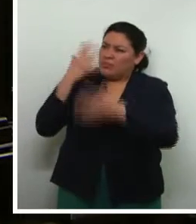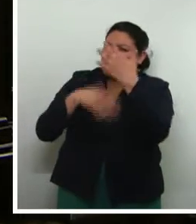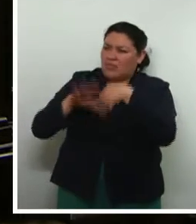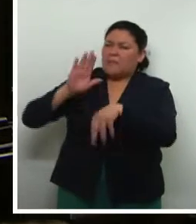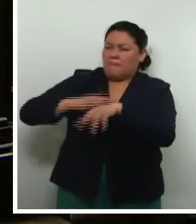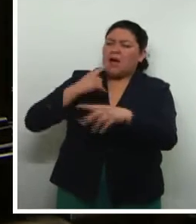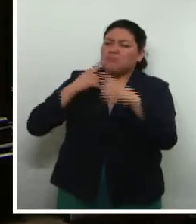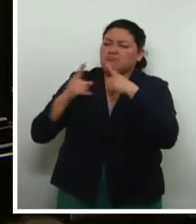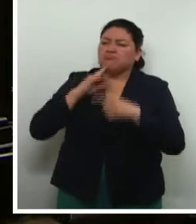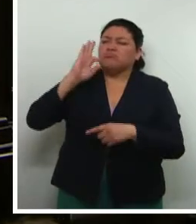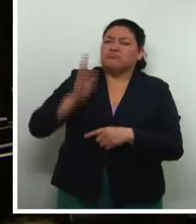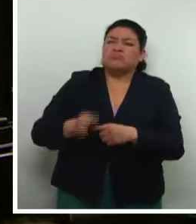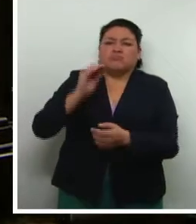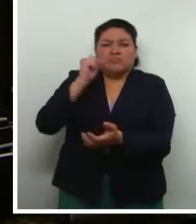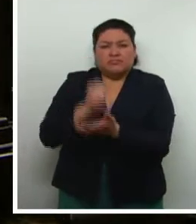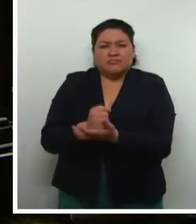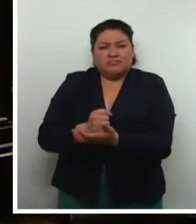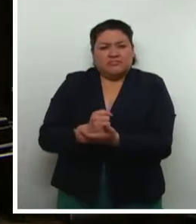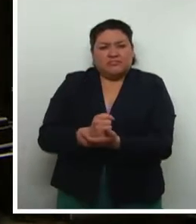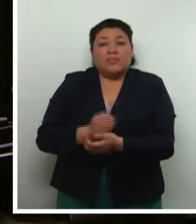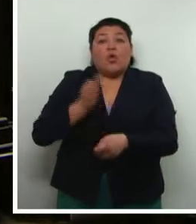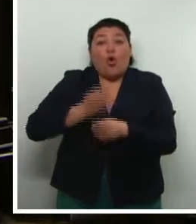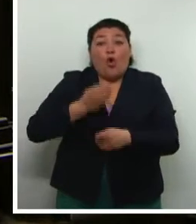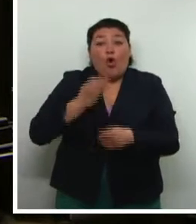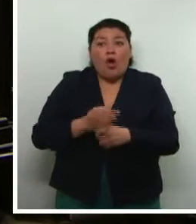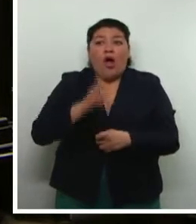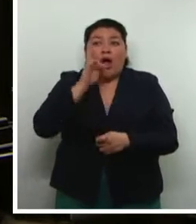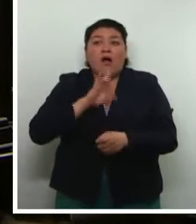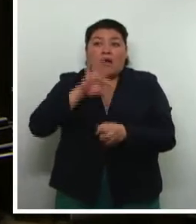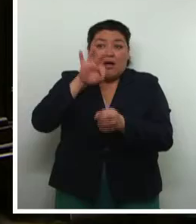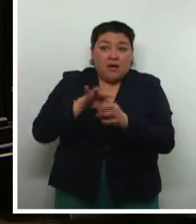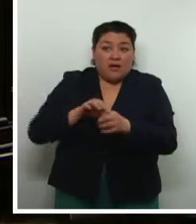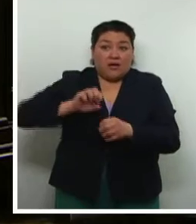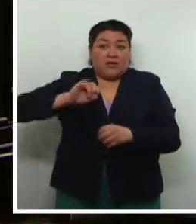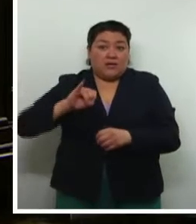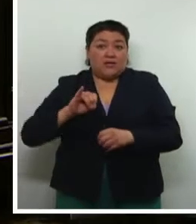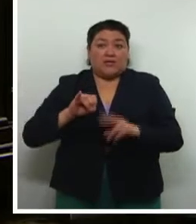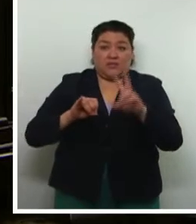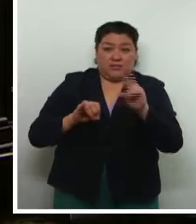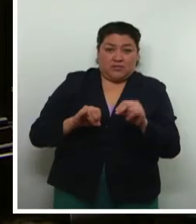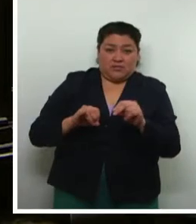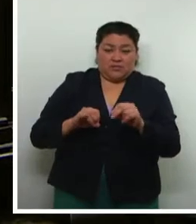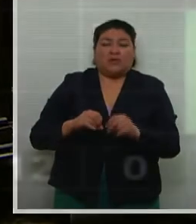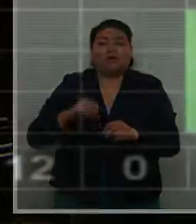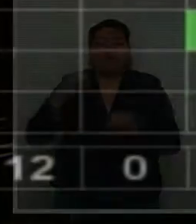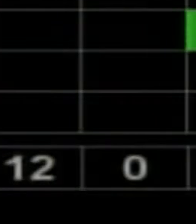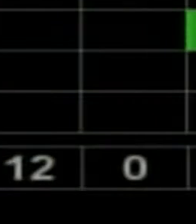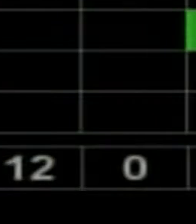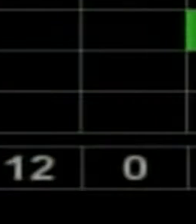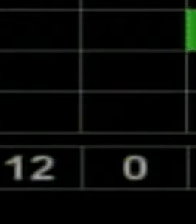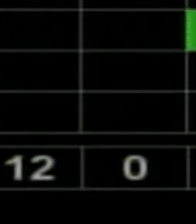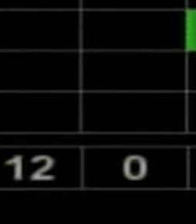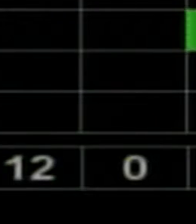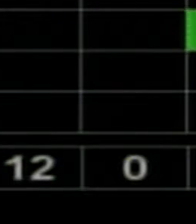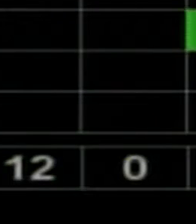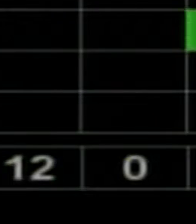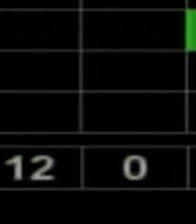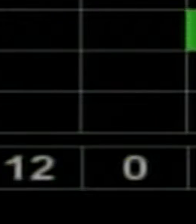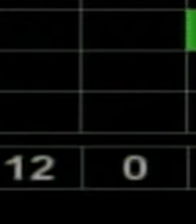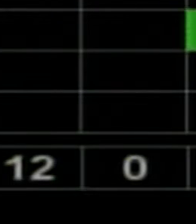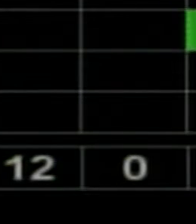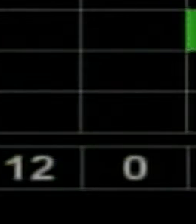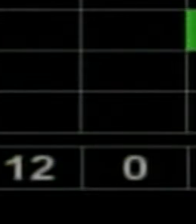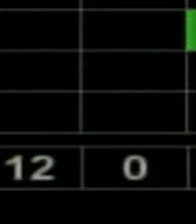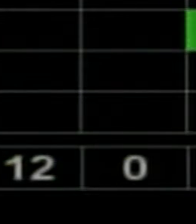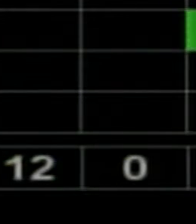Asamblea Constituyente se plantea específicamente en este inciso A. El tablero